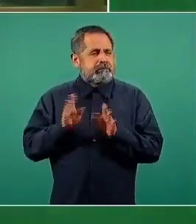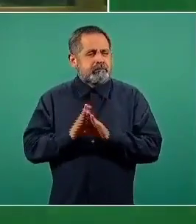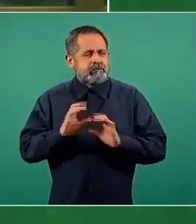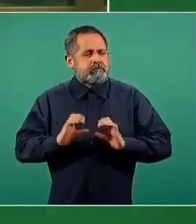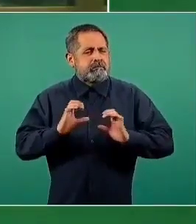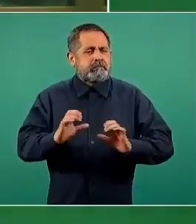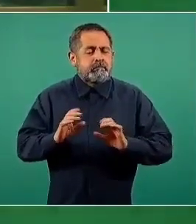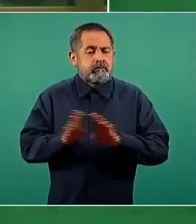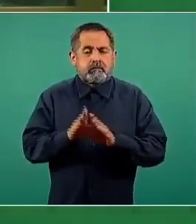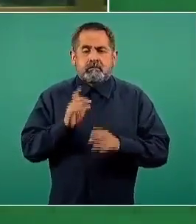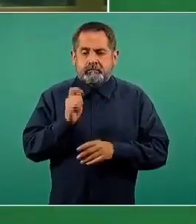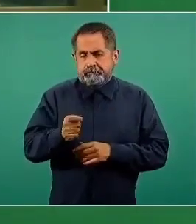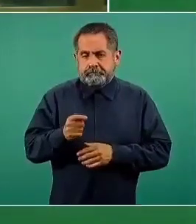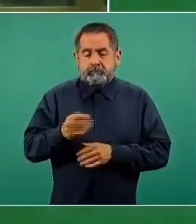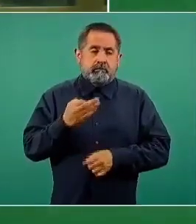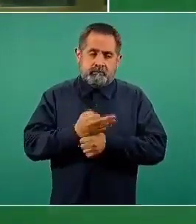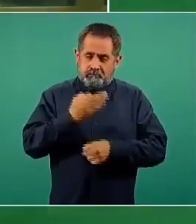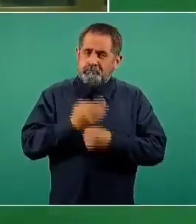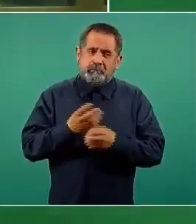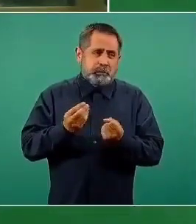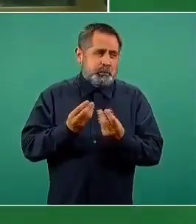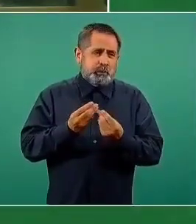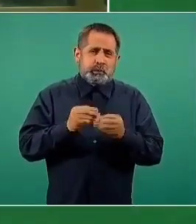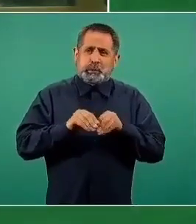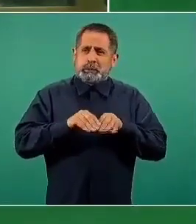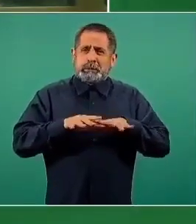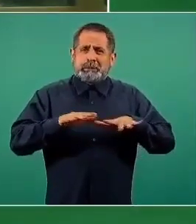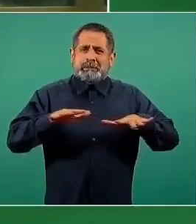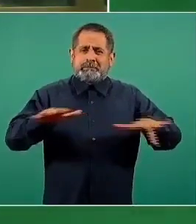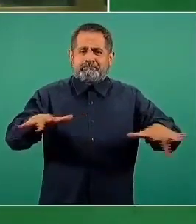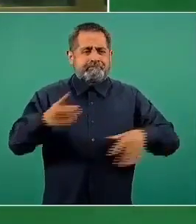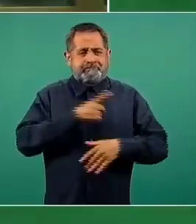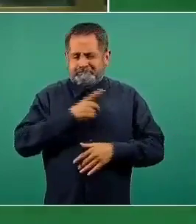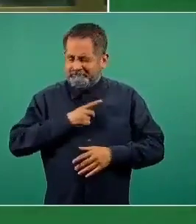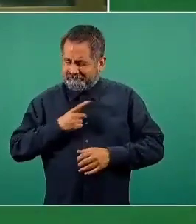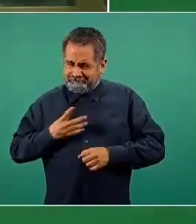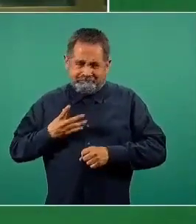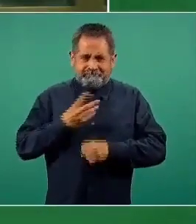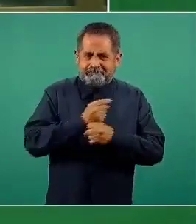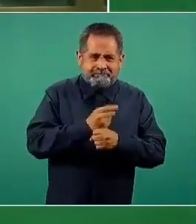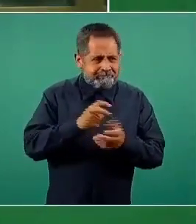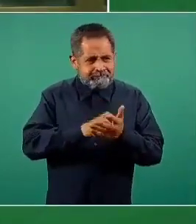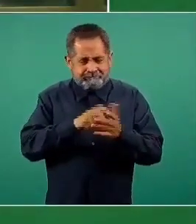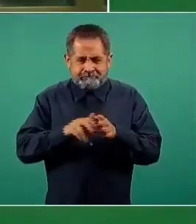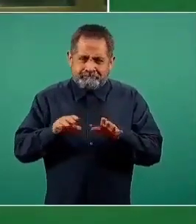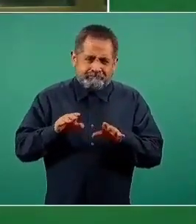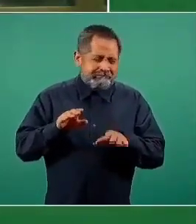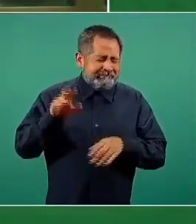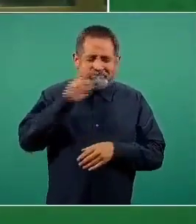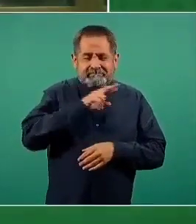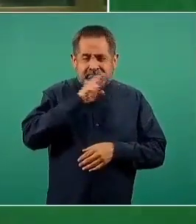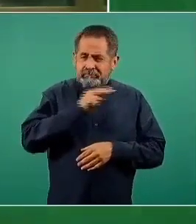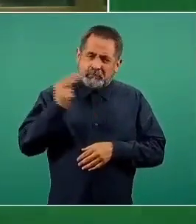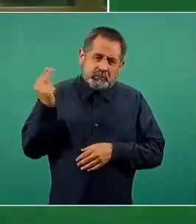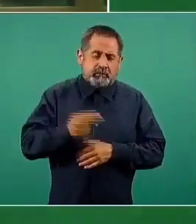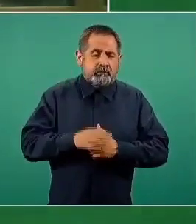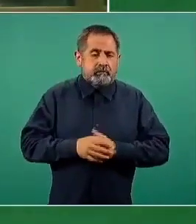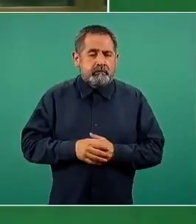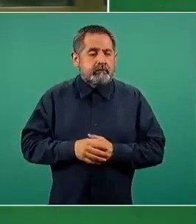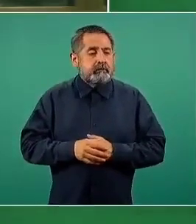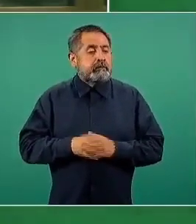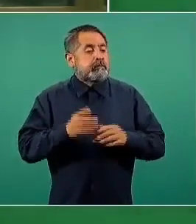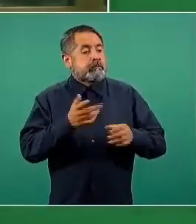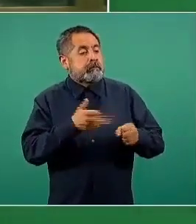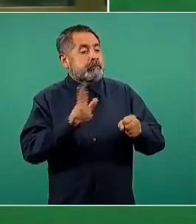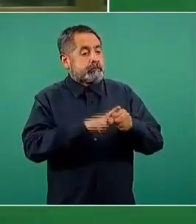es grave en este momento y tiene que ser reforzado con urgencia. El manejo clínico en general, fuera del